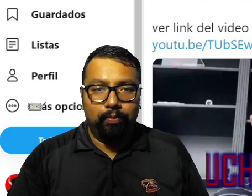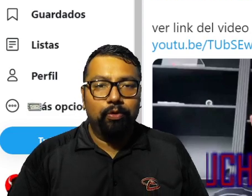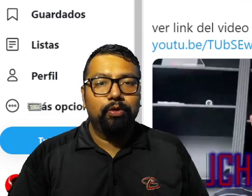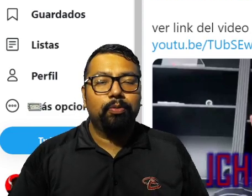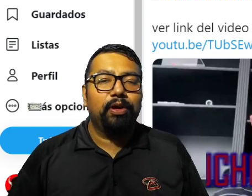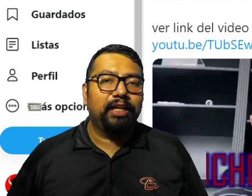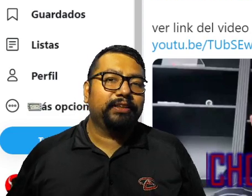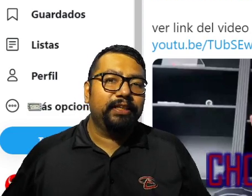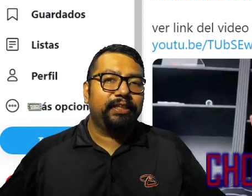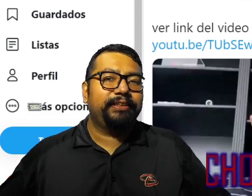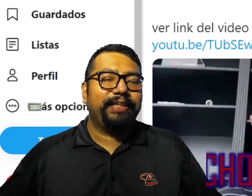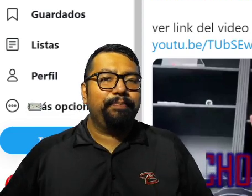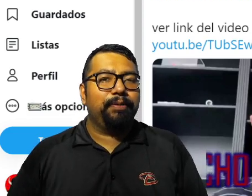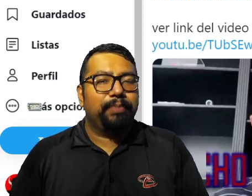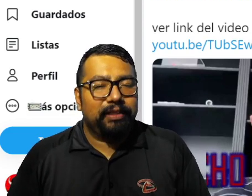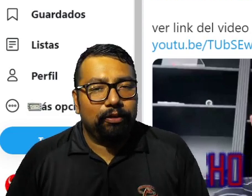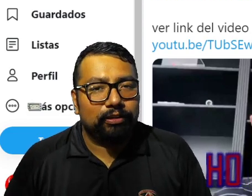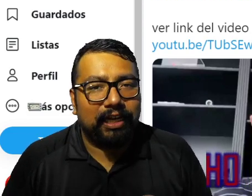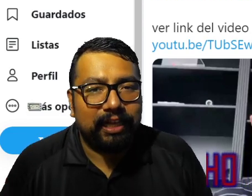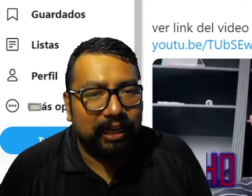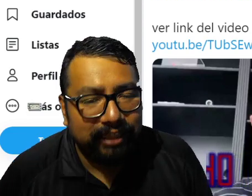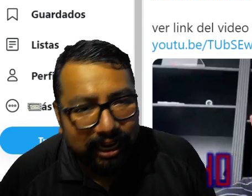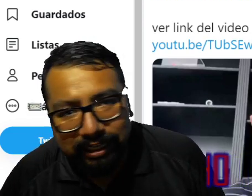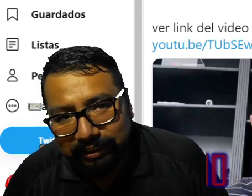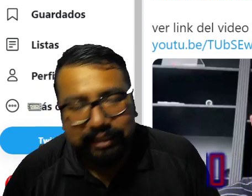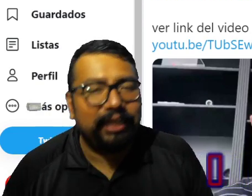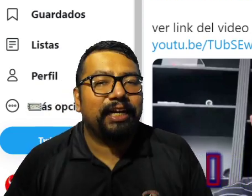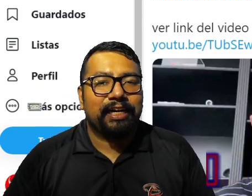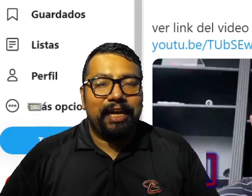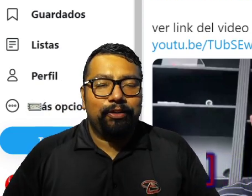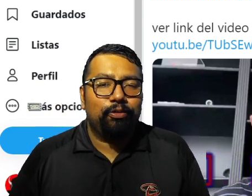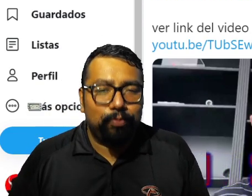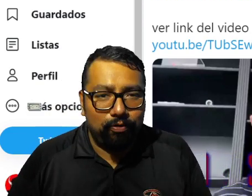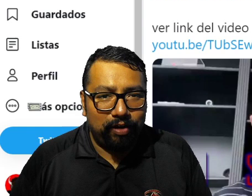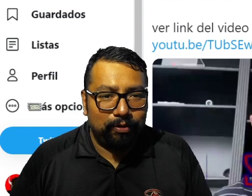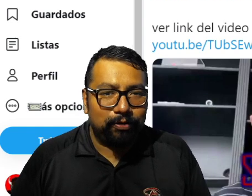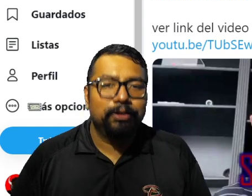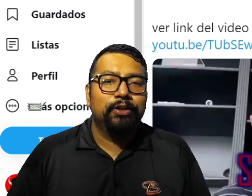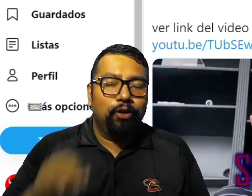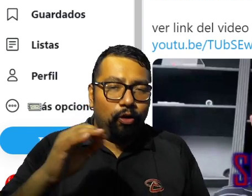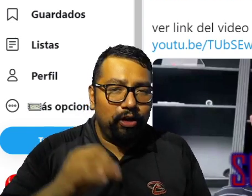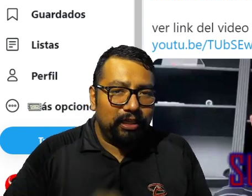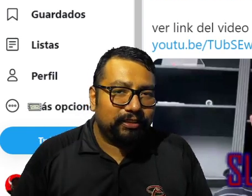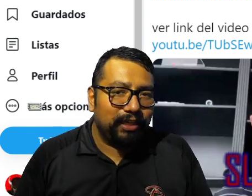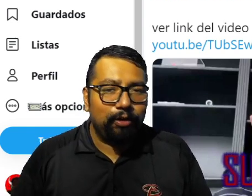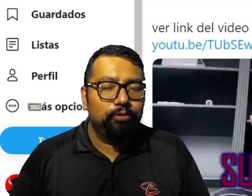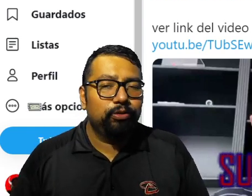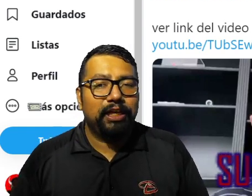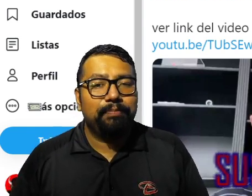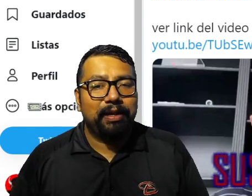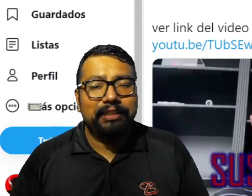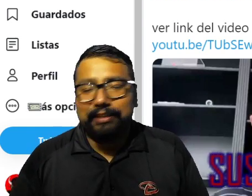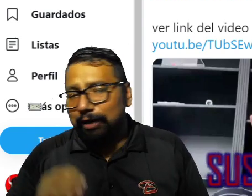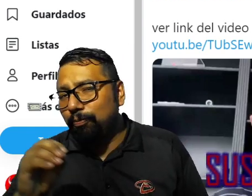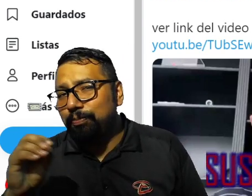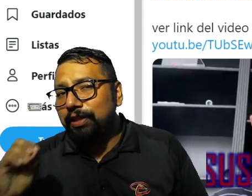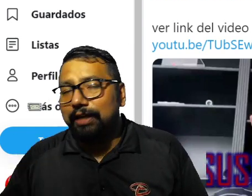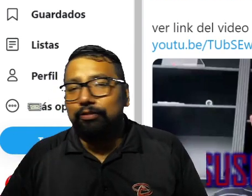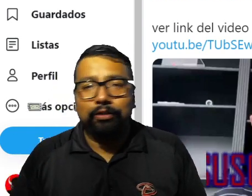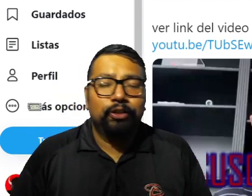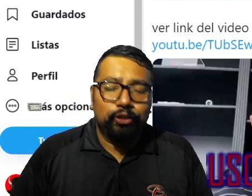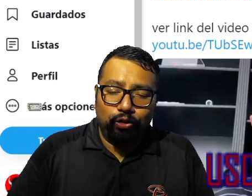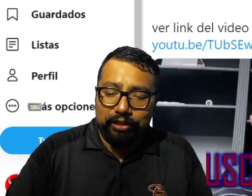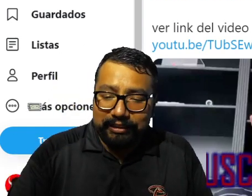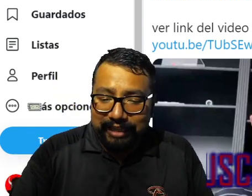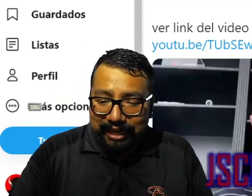muy buenas gentes sean bienvenidos al canal de radio búfalo hoy les traigo un tema les traigo un